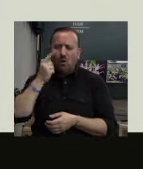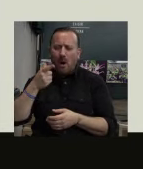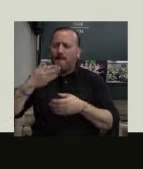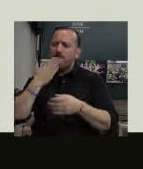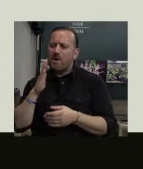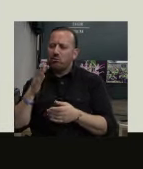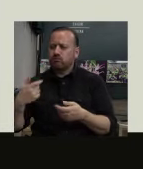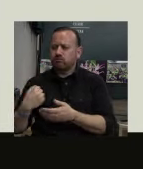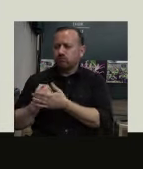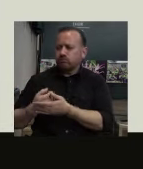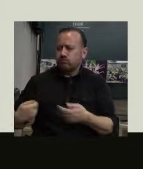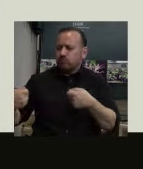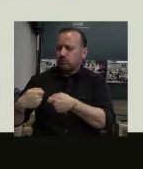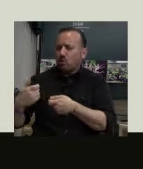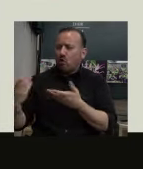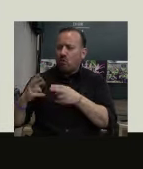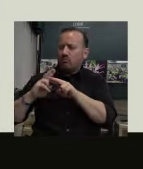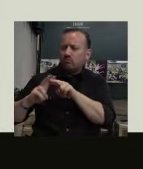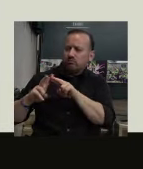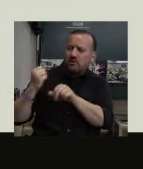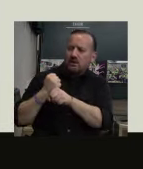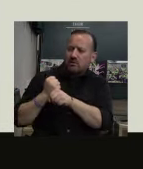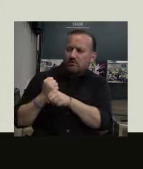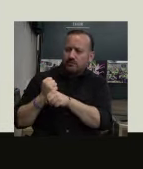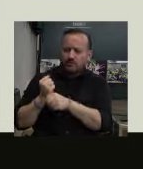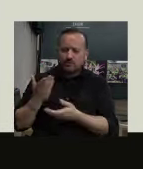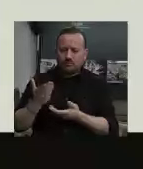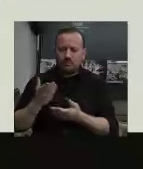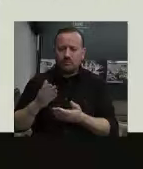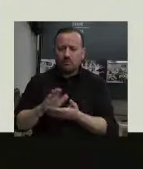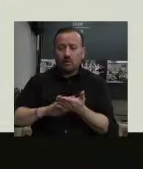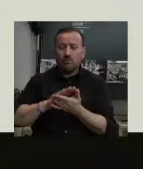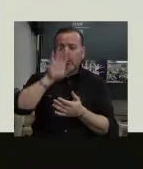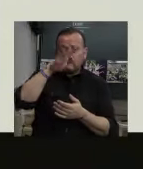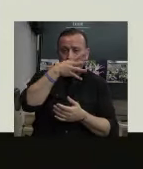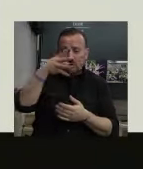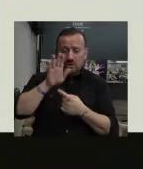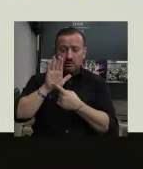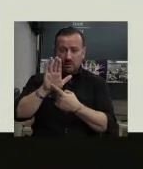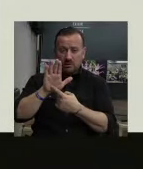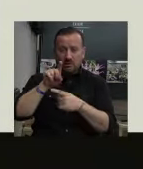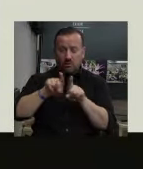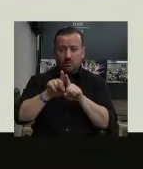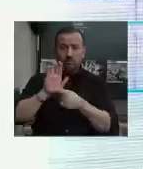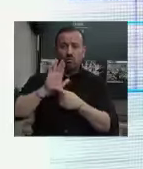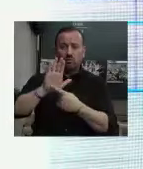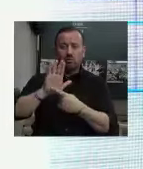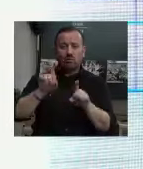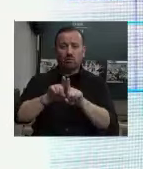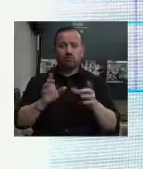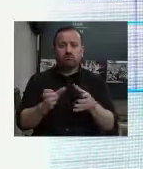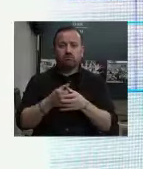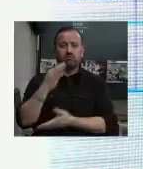contribuye Y cómo va en ejecución entonces un cuadro de esto presentado un comité o a un consejo